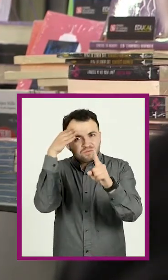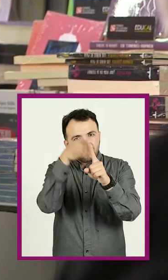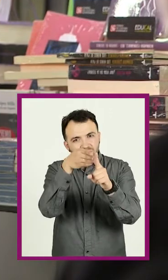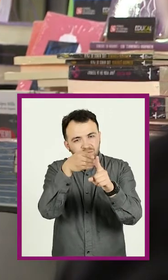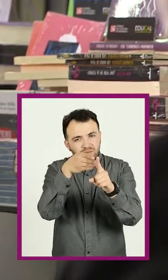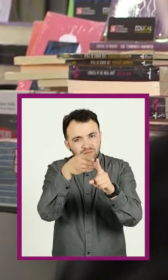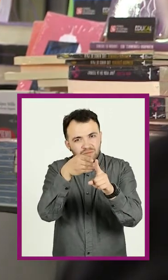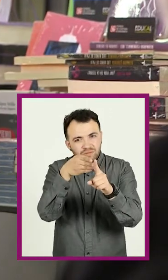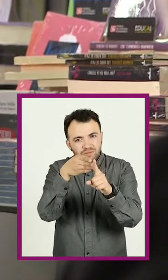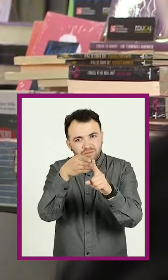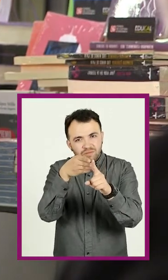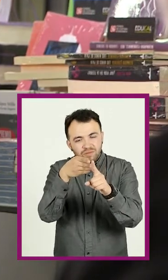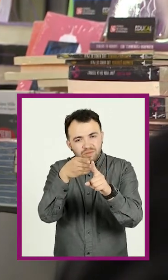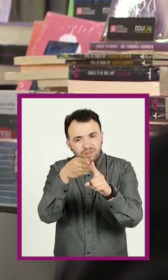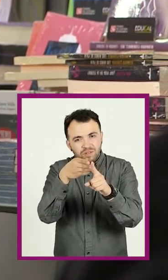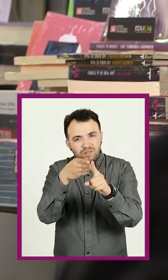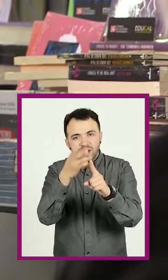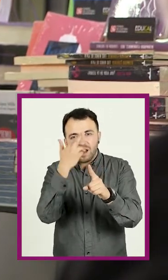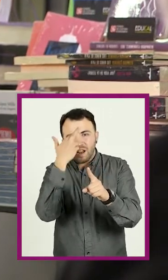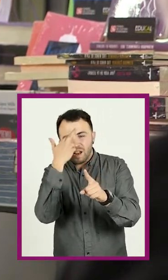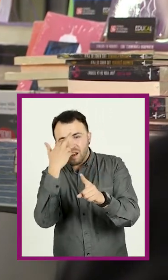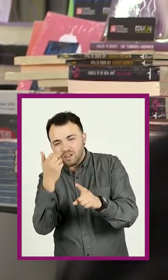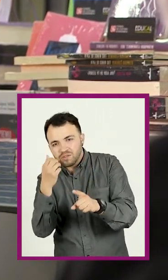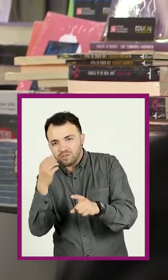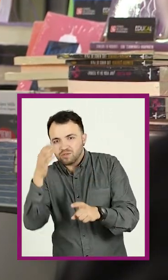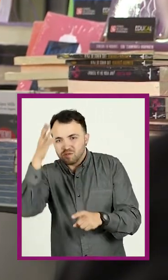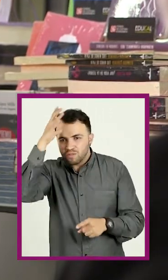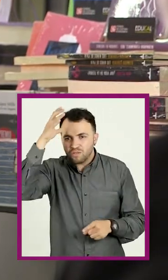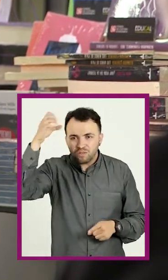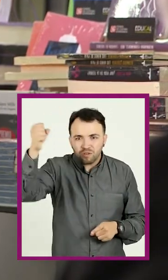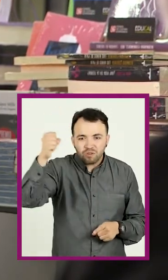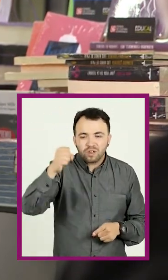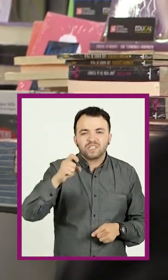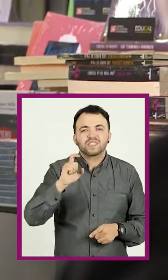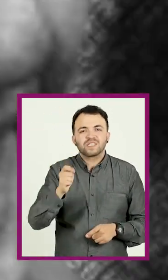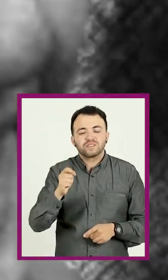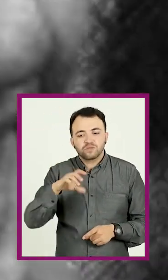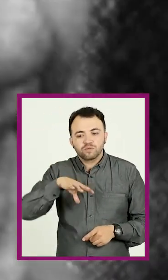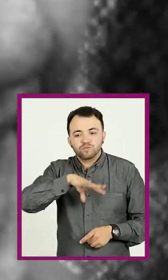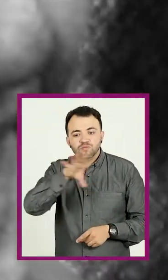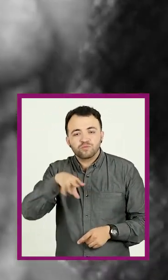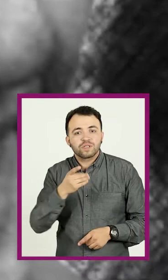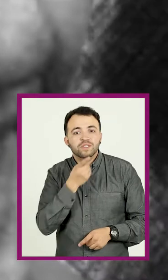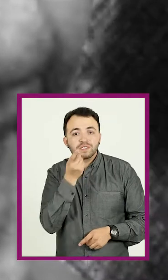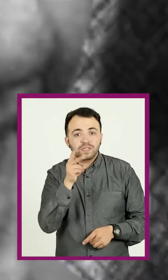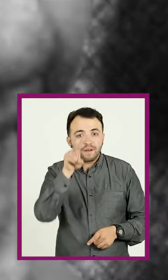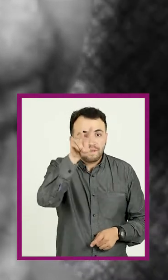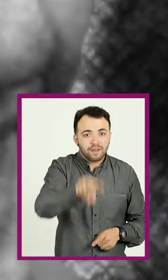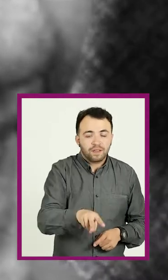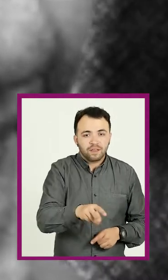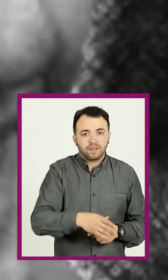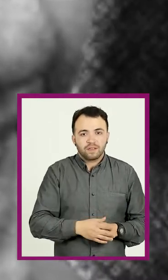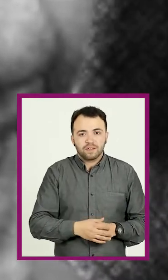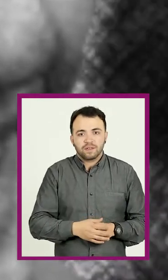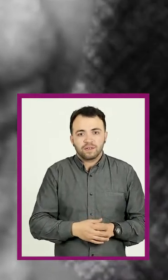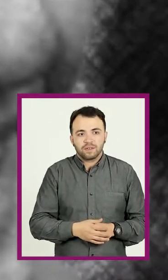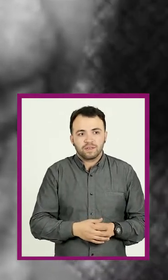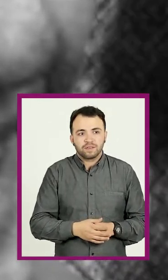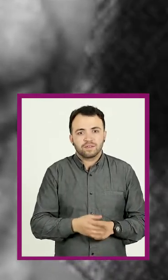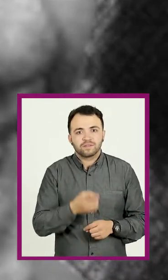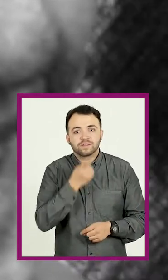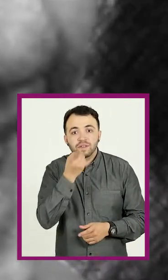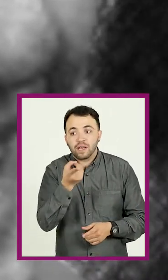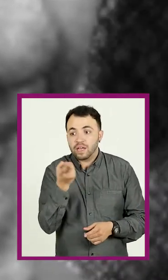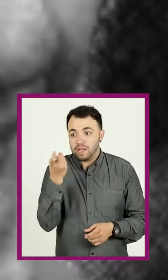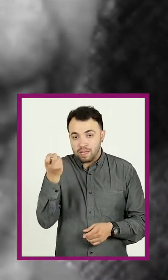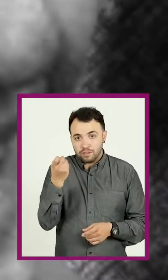razón objetiva, como la razón del conocimiento que busca la verdad como correspondencia. Por sí sola, dice Sánchez Vázquez, esto no transforma